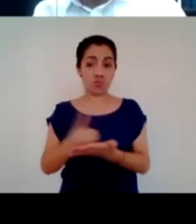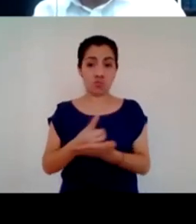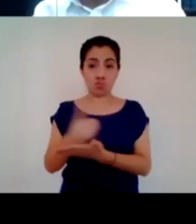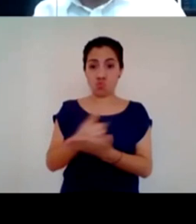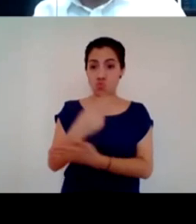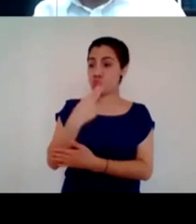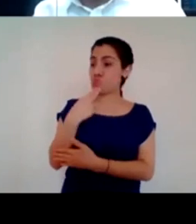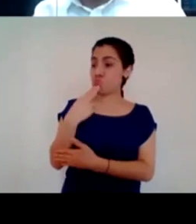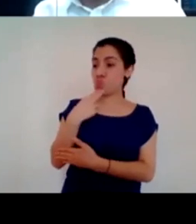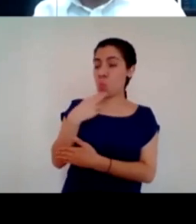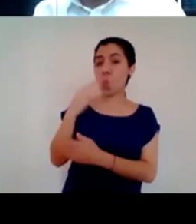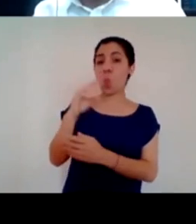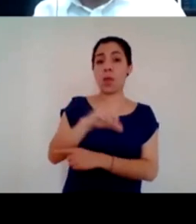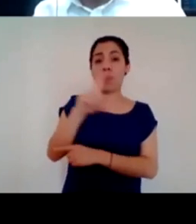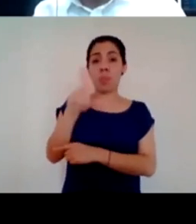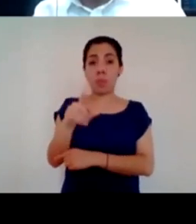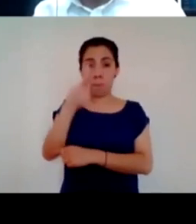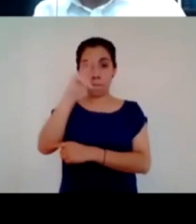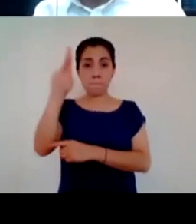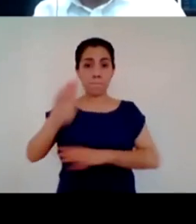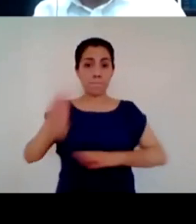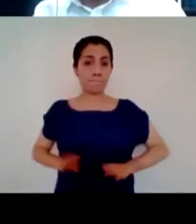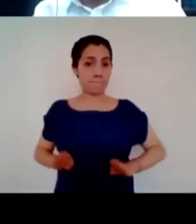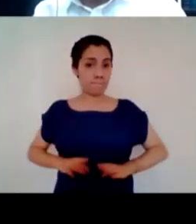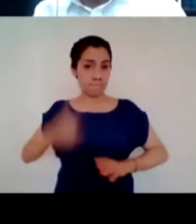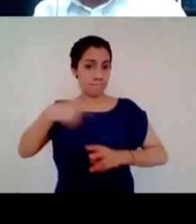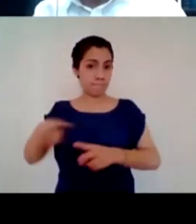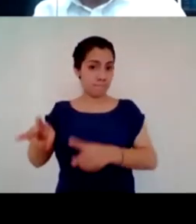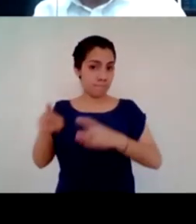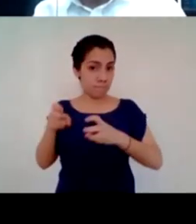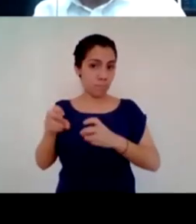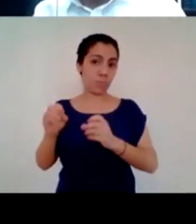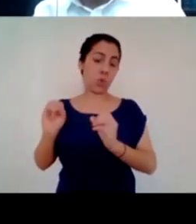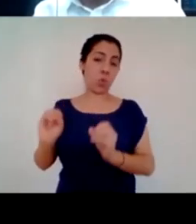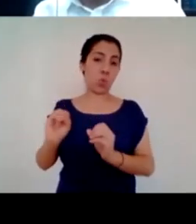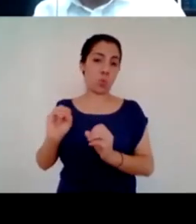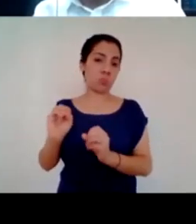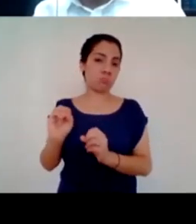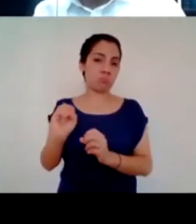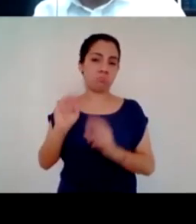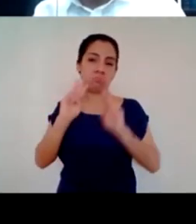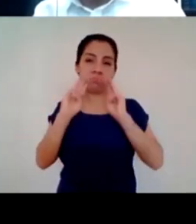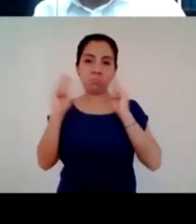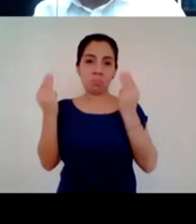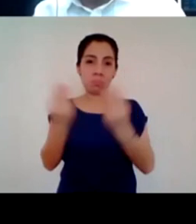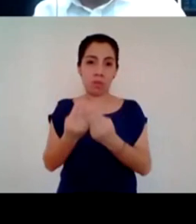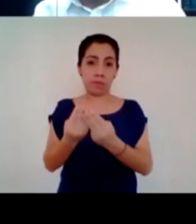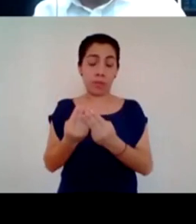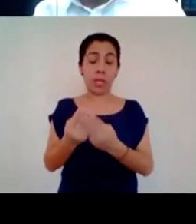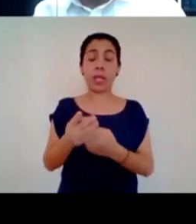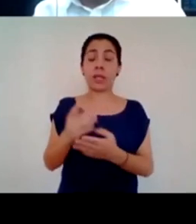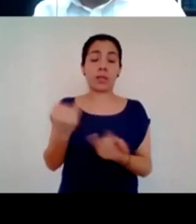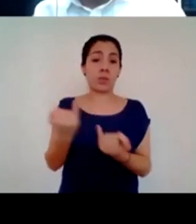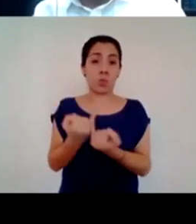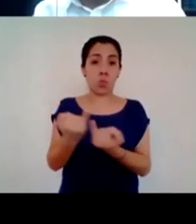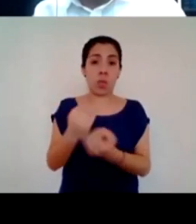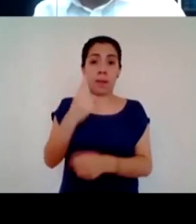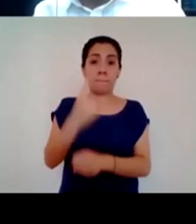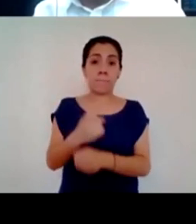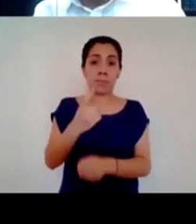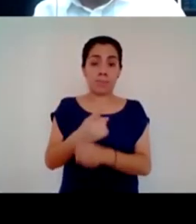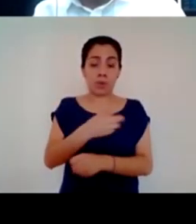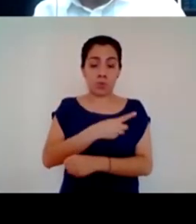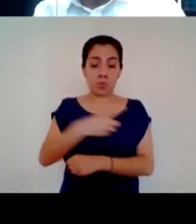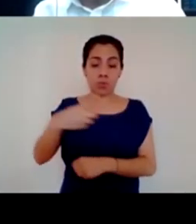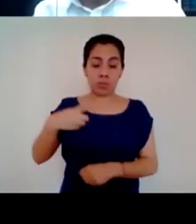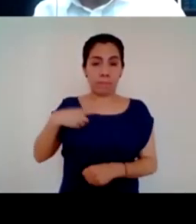y actividad criminal, lo primero que tenemos que hacer, como dicen en Alcohólicos Anónimos, en su primer paso, es derrotarse, es decir,